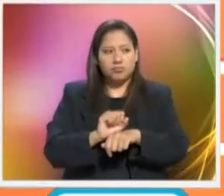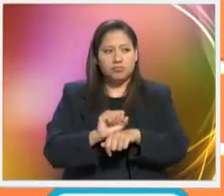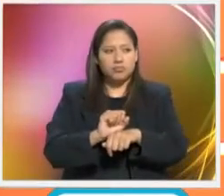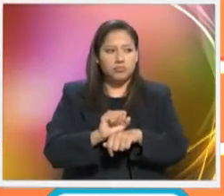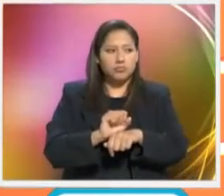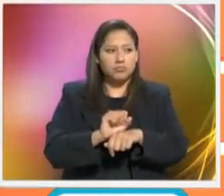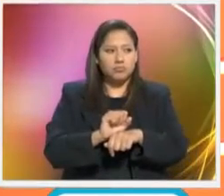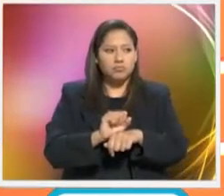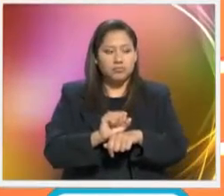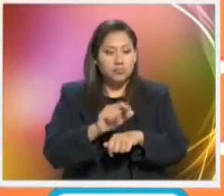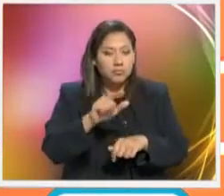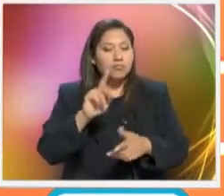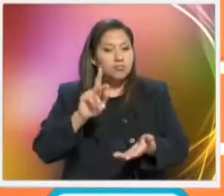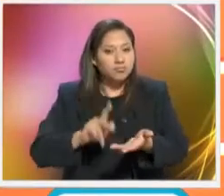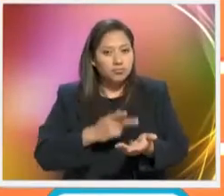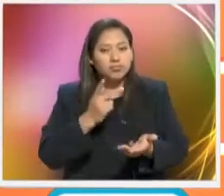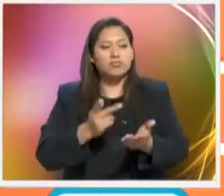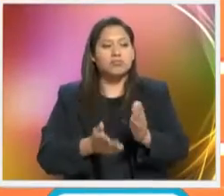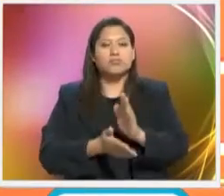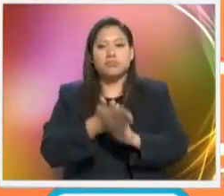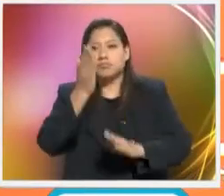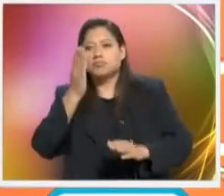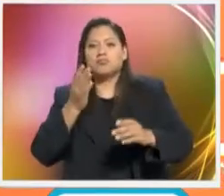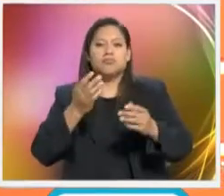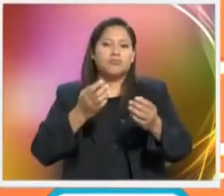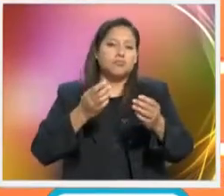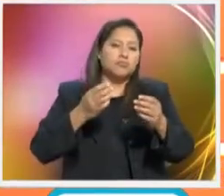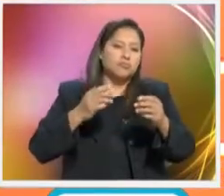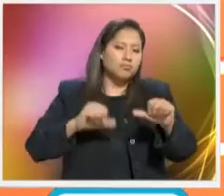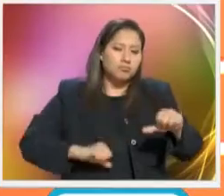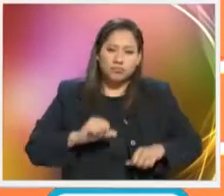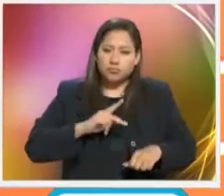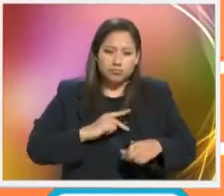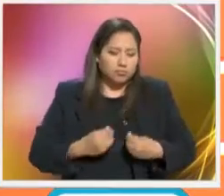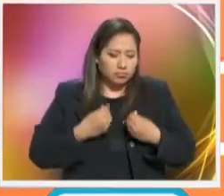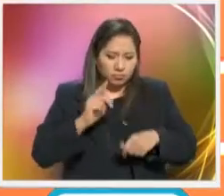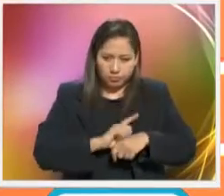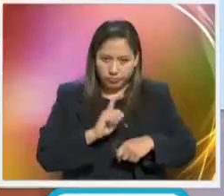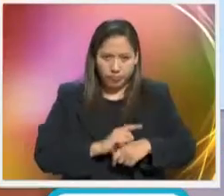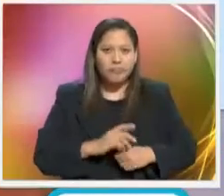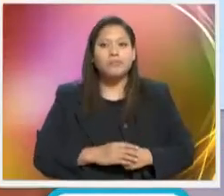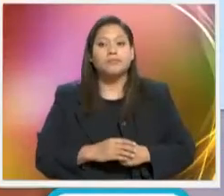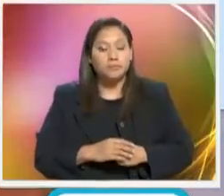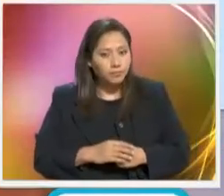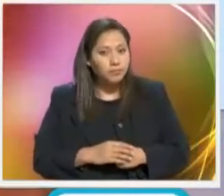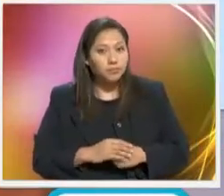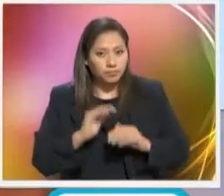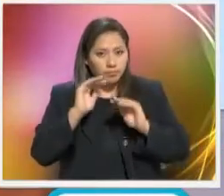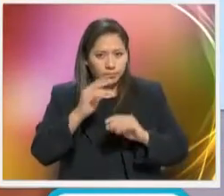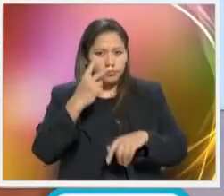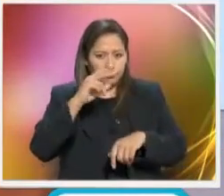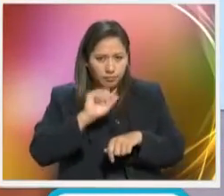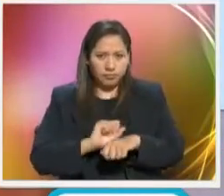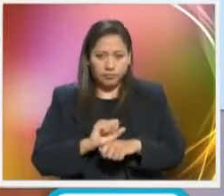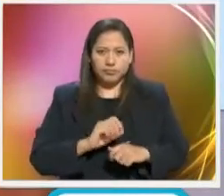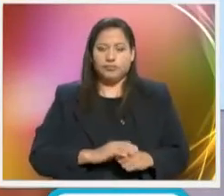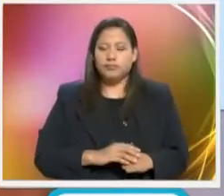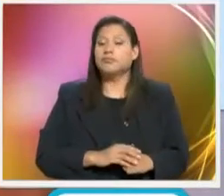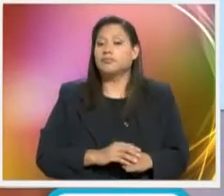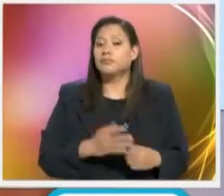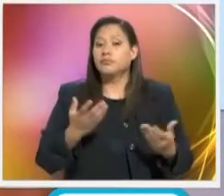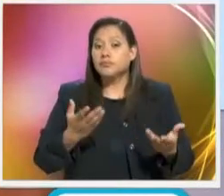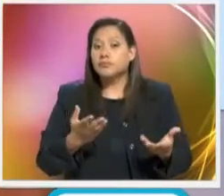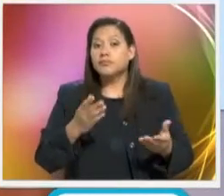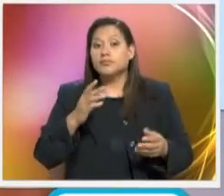empezar a intentar a volver a la actividad, cotidiana, a la rutina, todo esto, sí. Perfecto. ¿Hay algo que tomar en